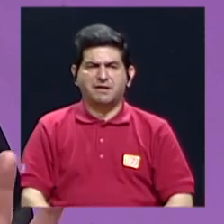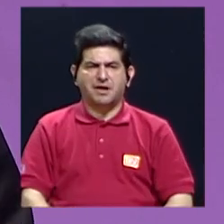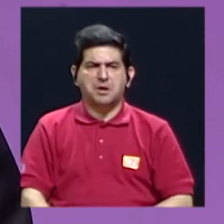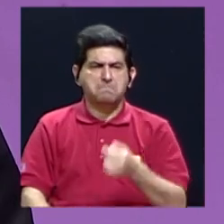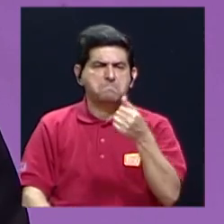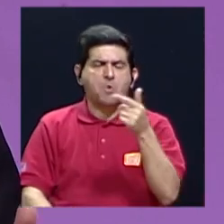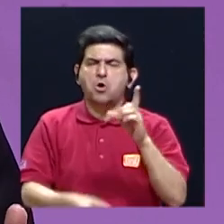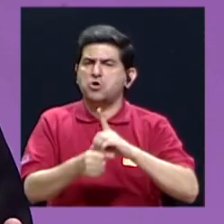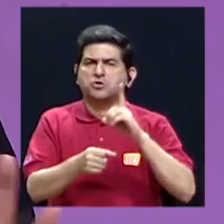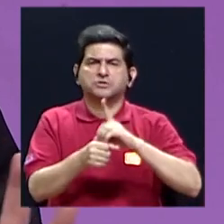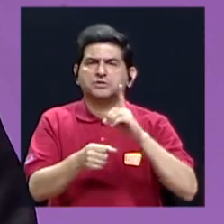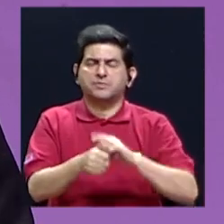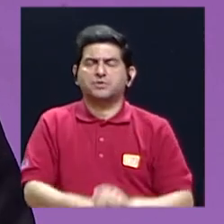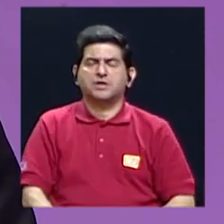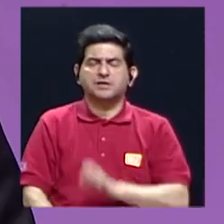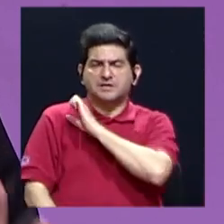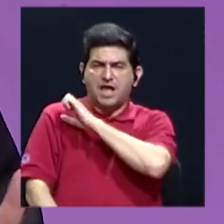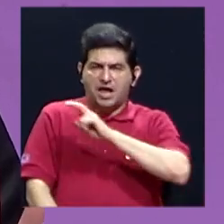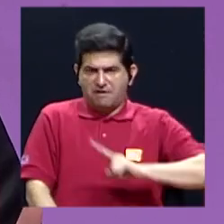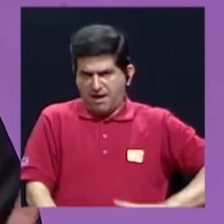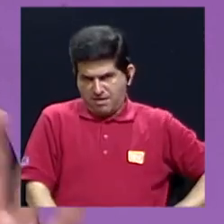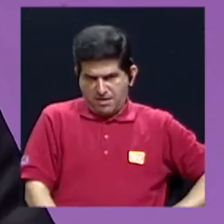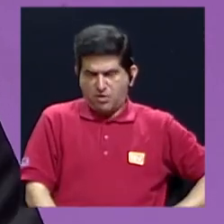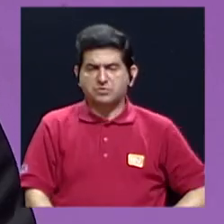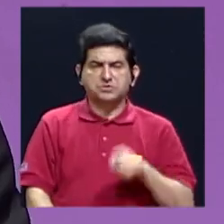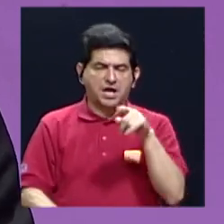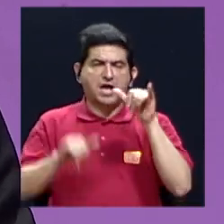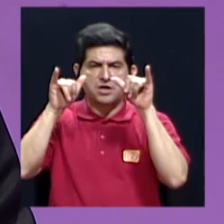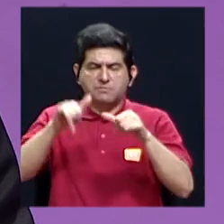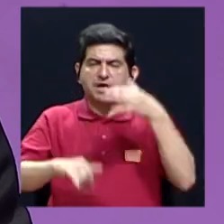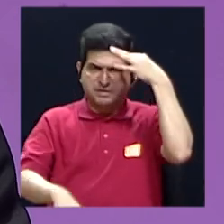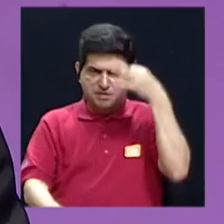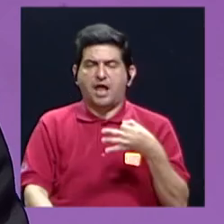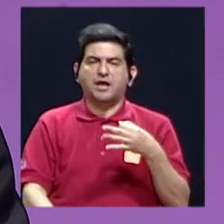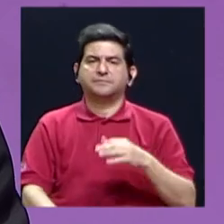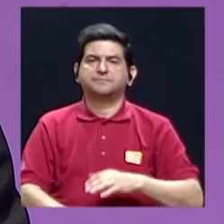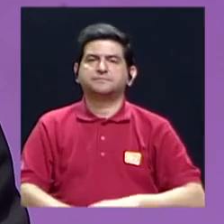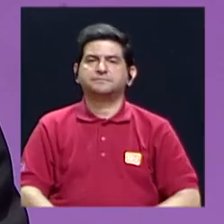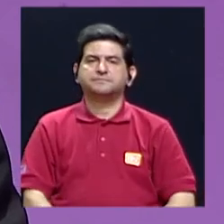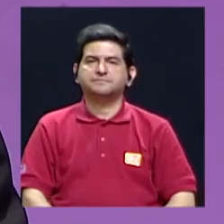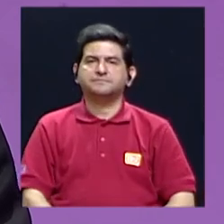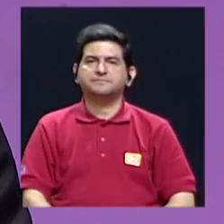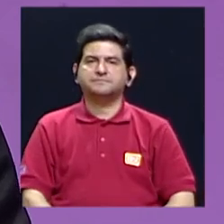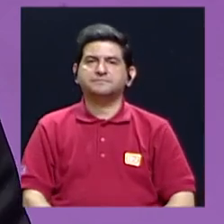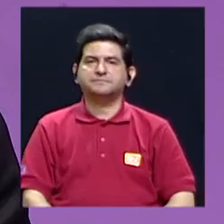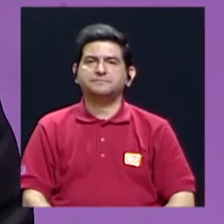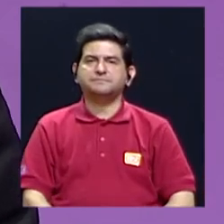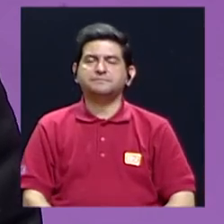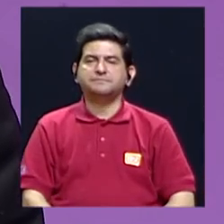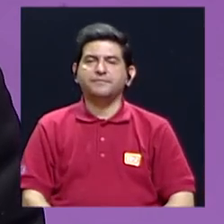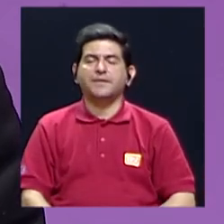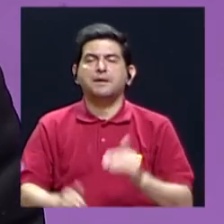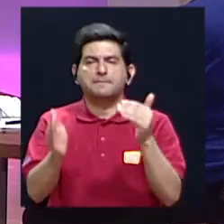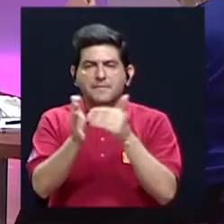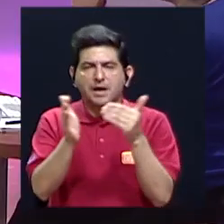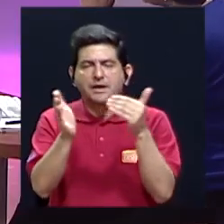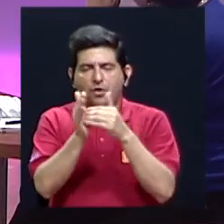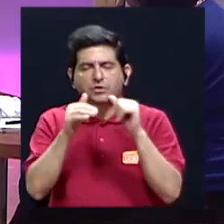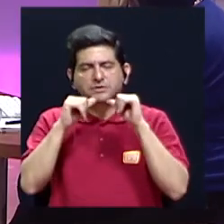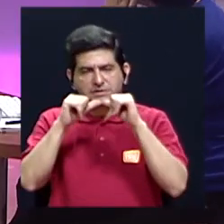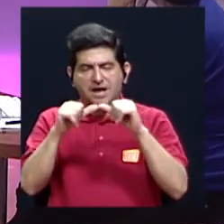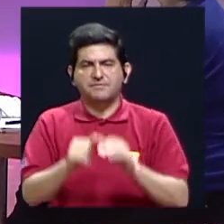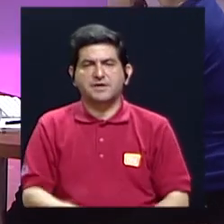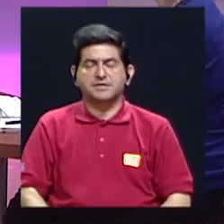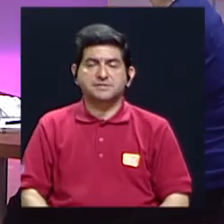unos pocos diputados evangélicos, son los que sostienen ese punto de vista. Entonces, para retomar acá,